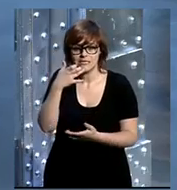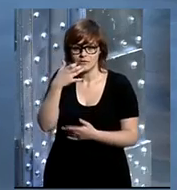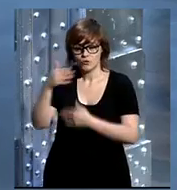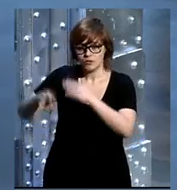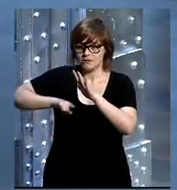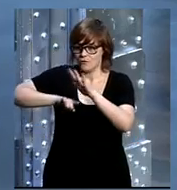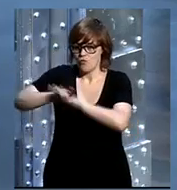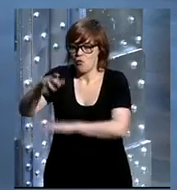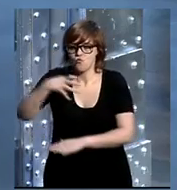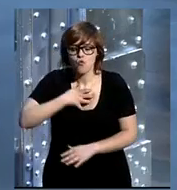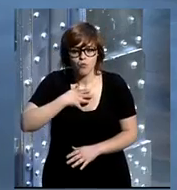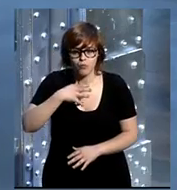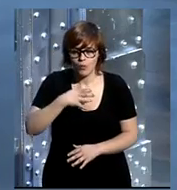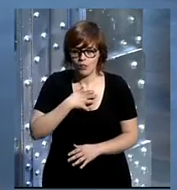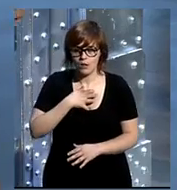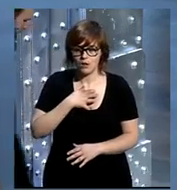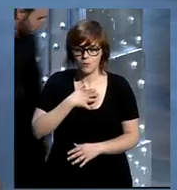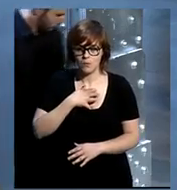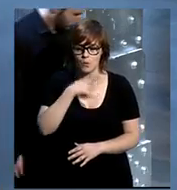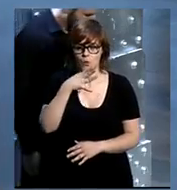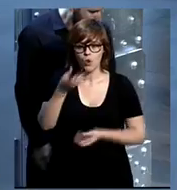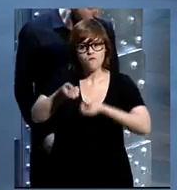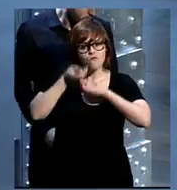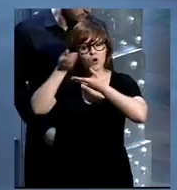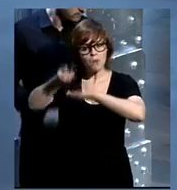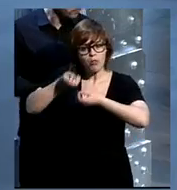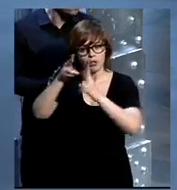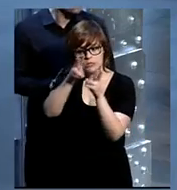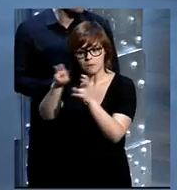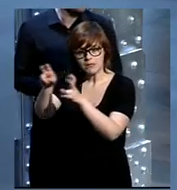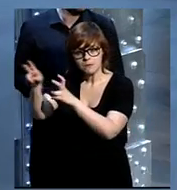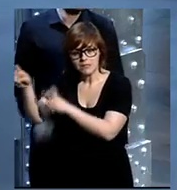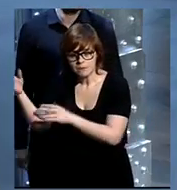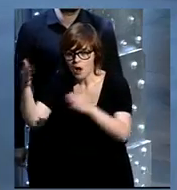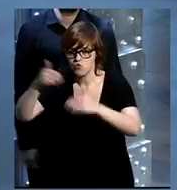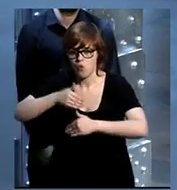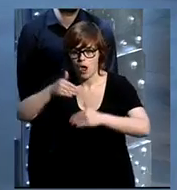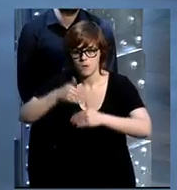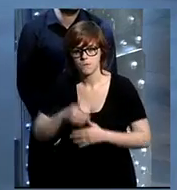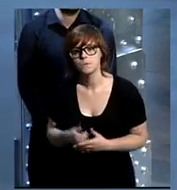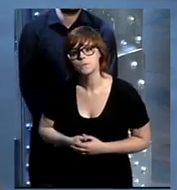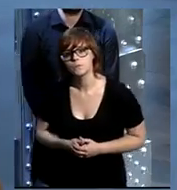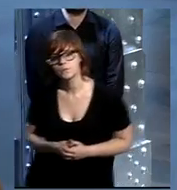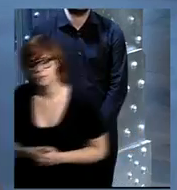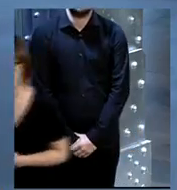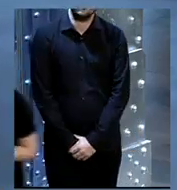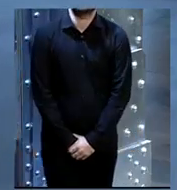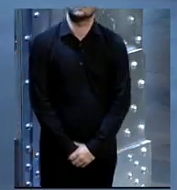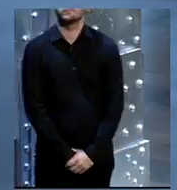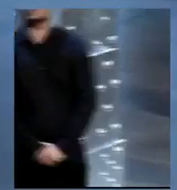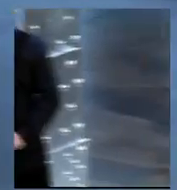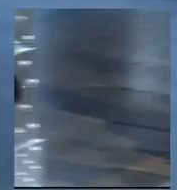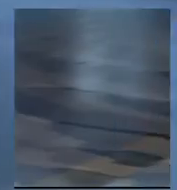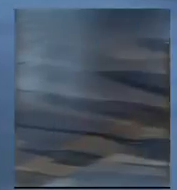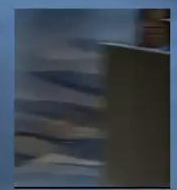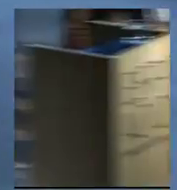porque es que no tiene la información sobre esos temas. Exige también una serie de